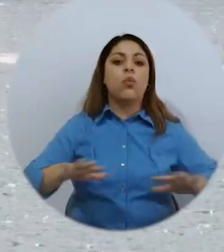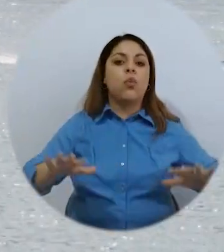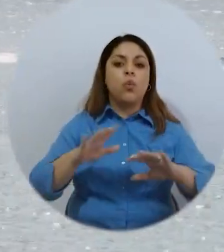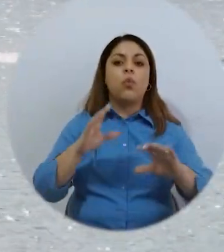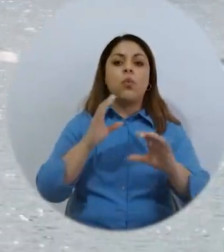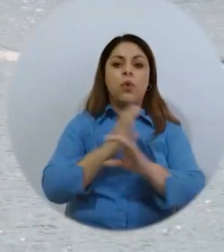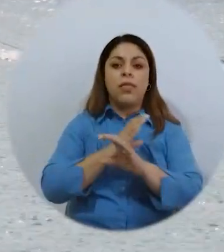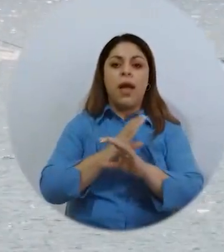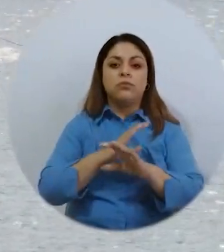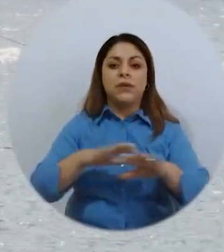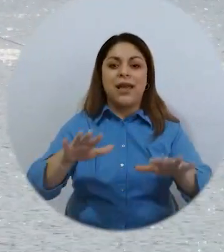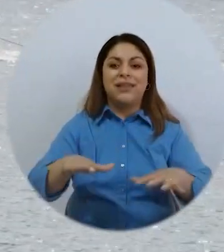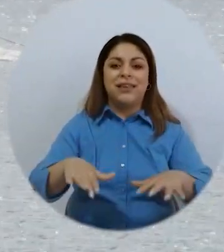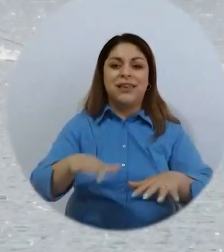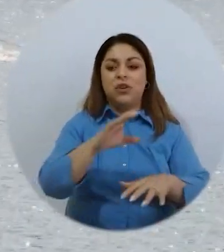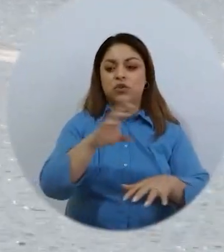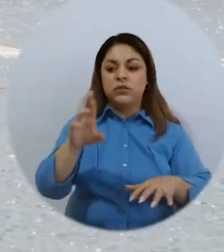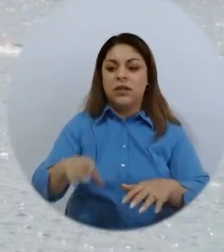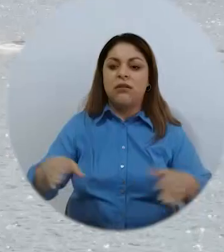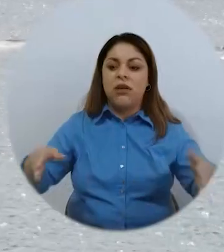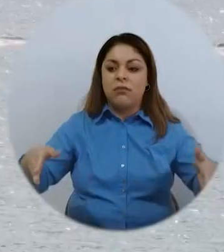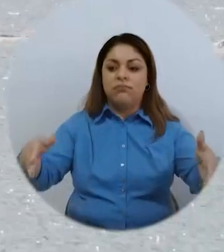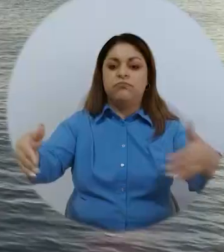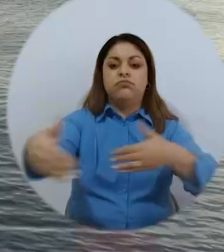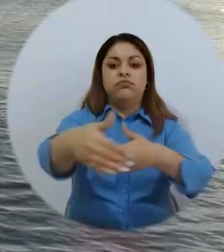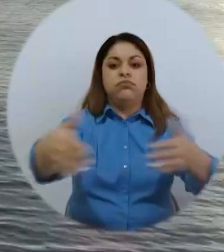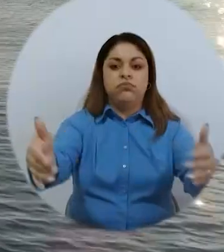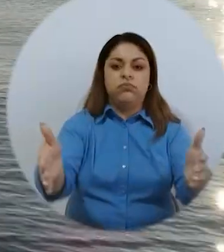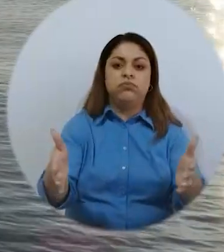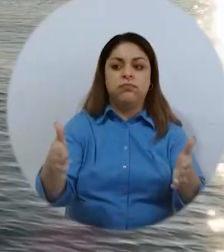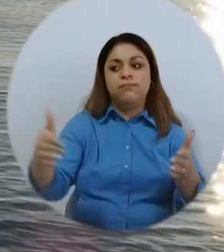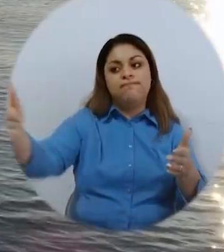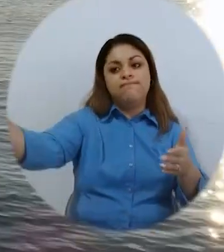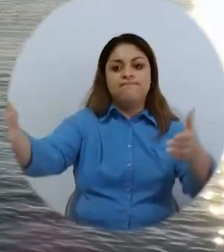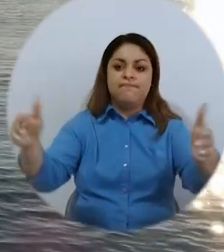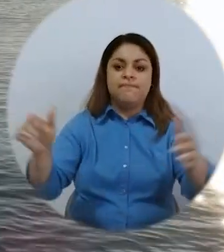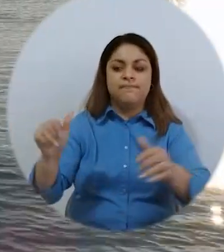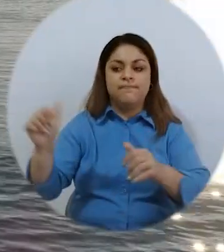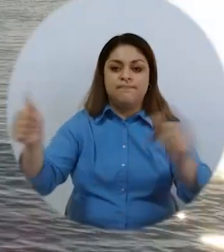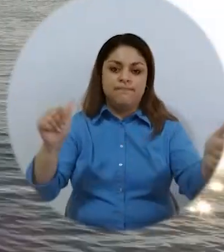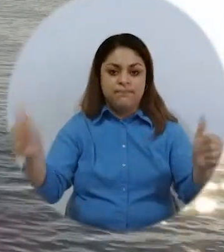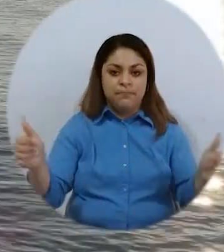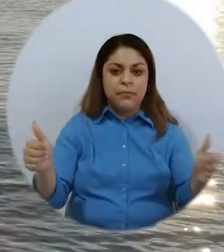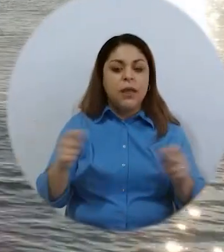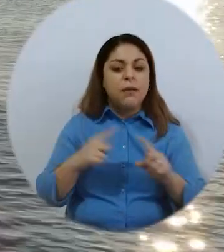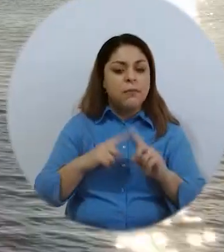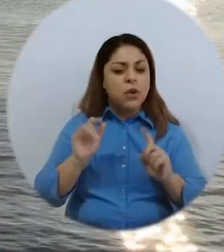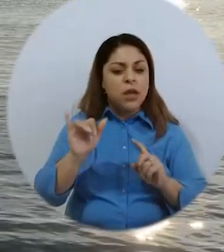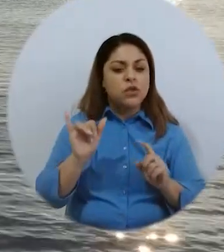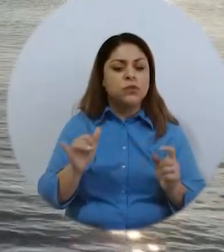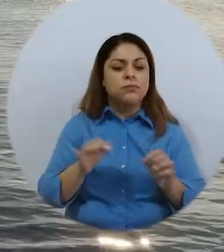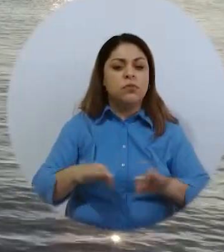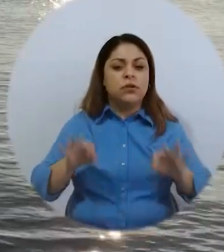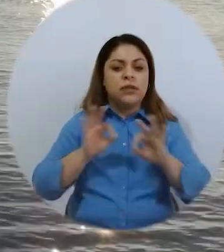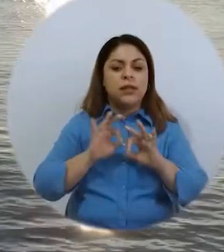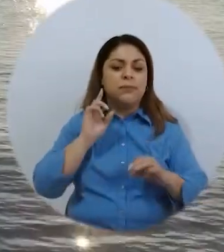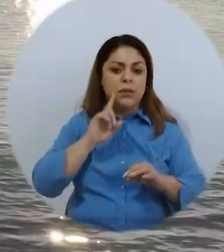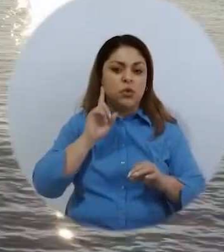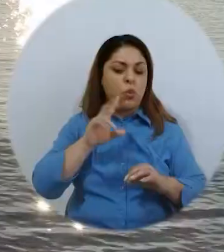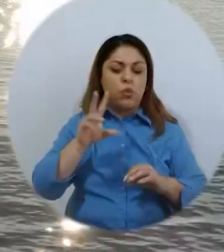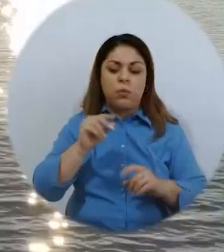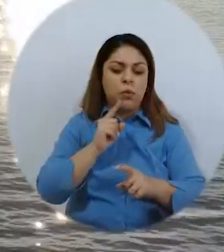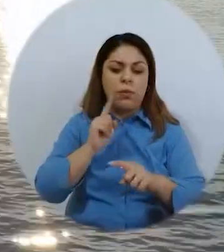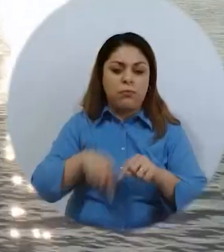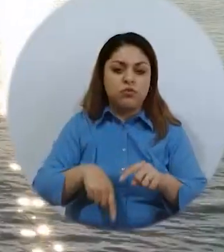que suceda más allá no nos compete a nosotros. De allí es donde el acuerdo viene a establecer un hito importante en la